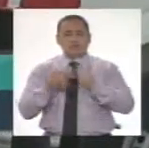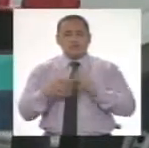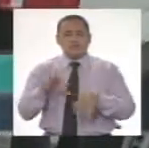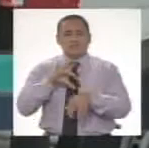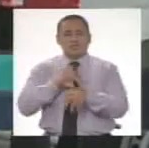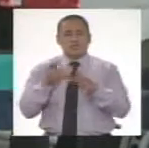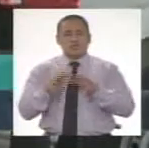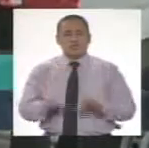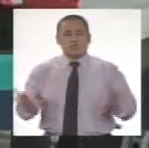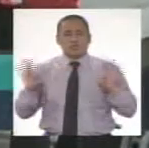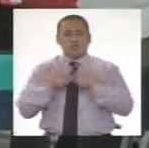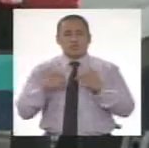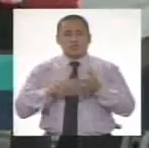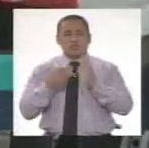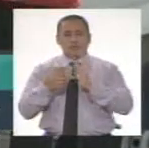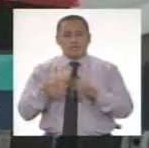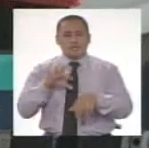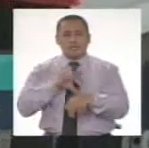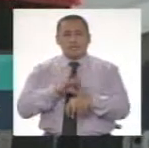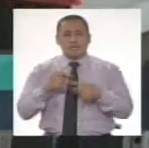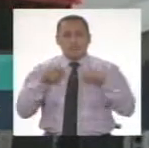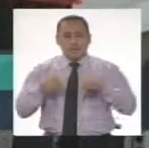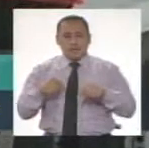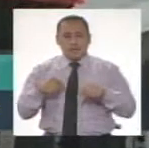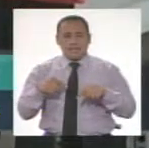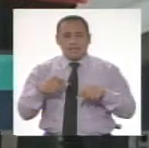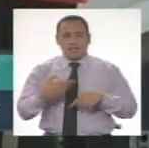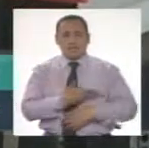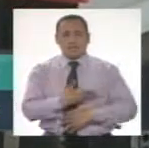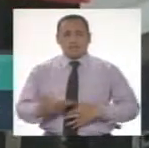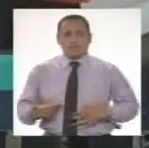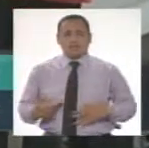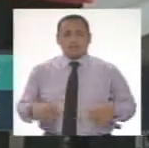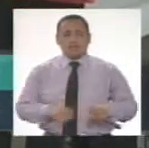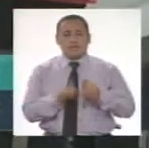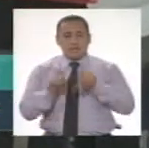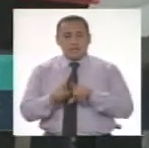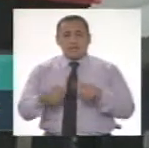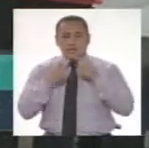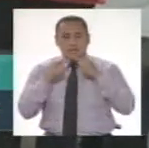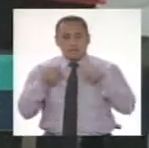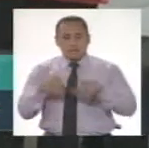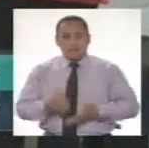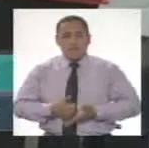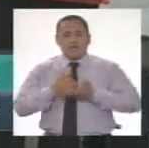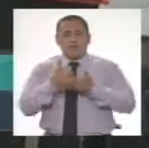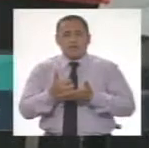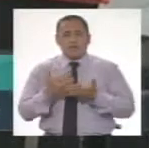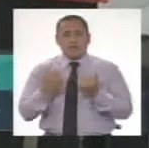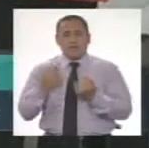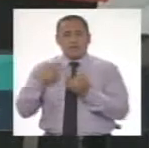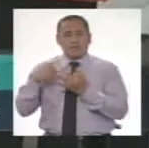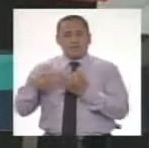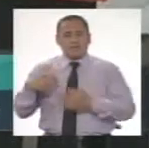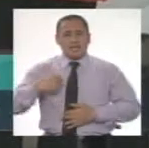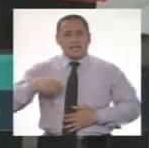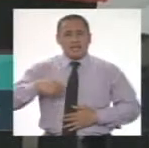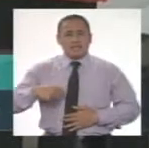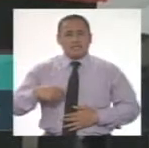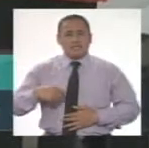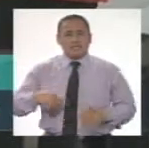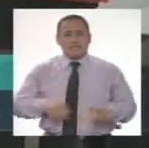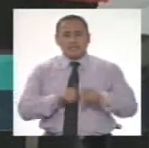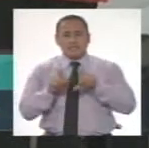la importancia de lo que es la salud para este gobierno. Y con esto estamos ayudando a los alcaldes de los